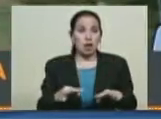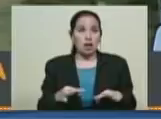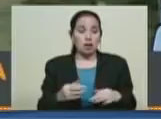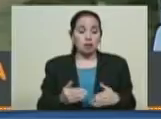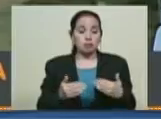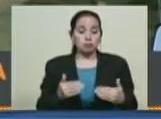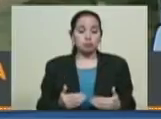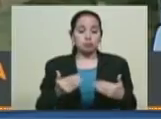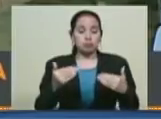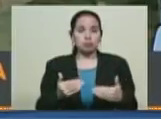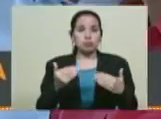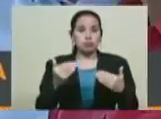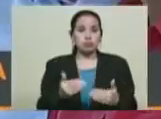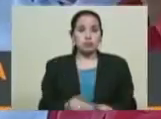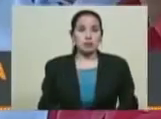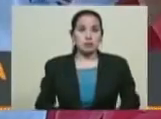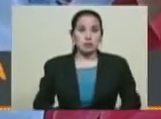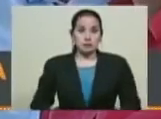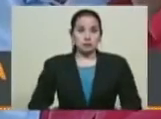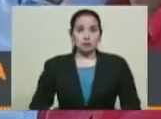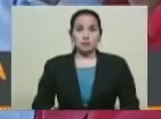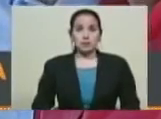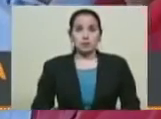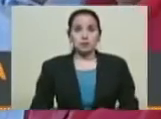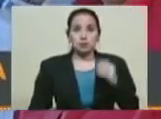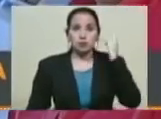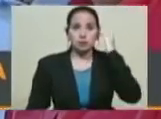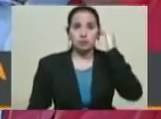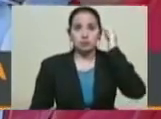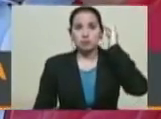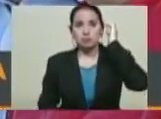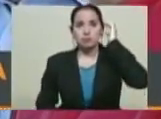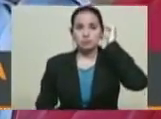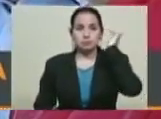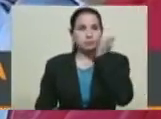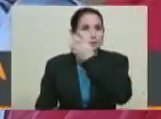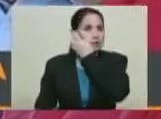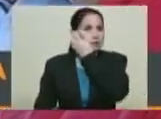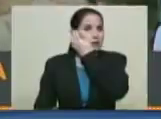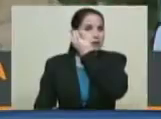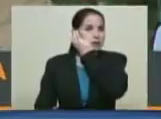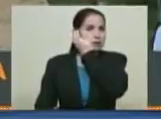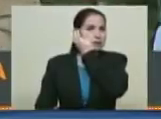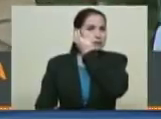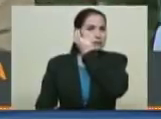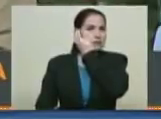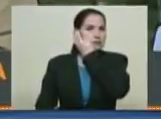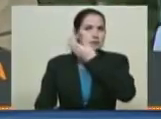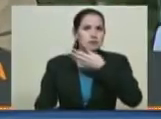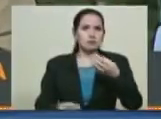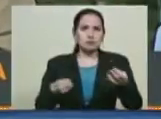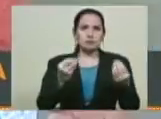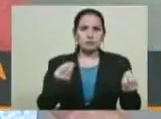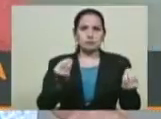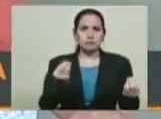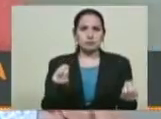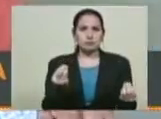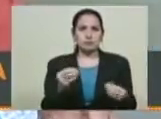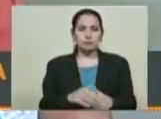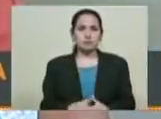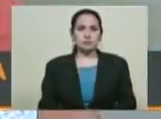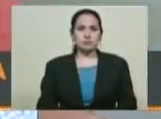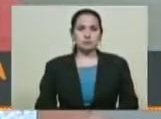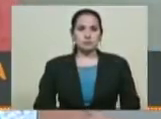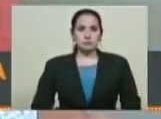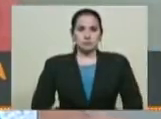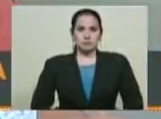China, con las salinas. ¿Le parece? ¿Le gusta la idea? ¿Qué más? Continúa. En China ellos tienen mucha experiencia